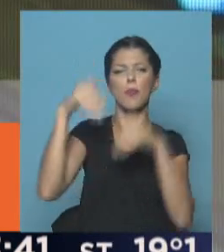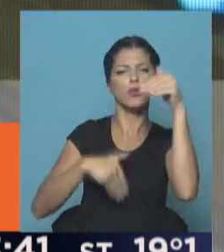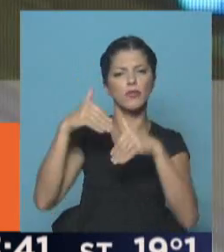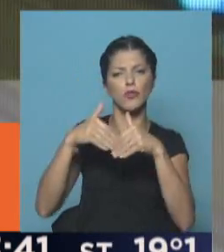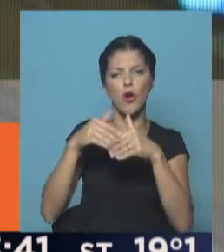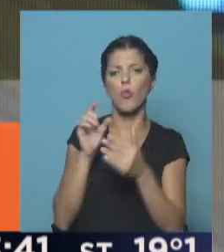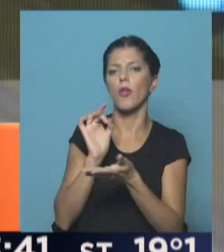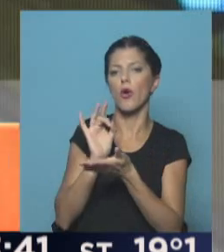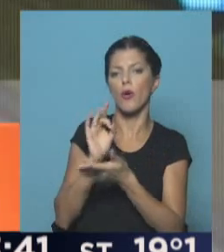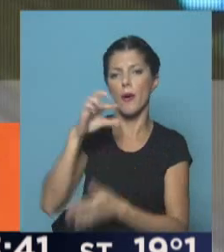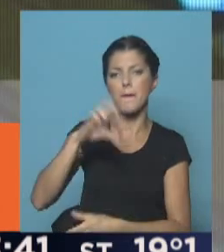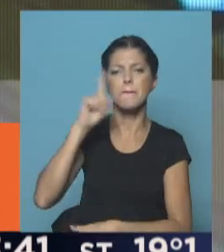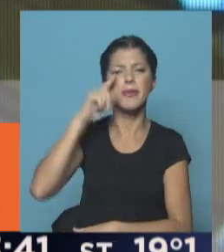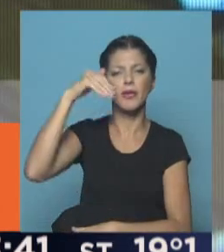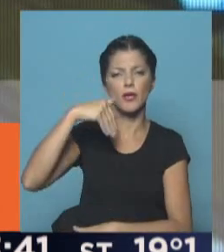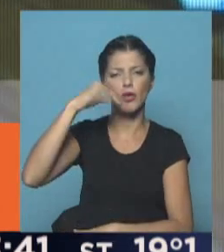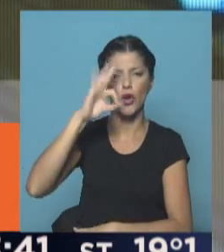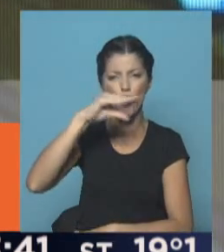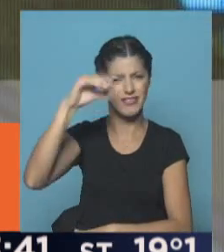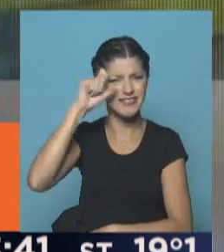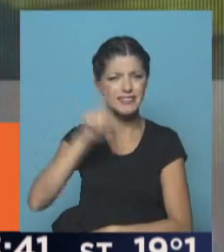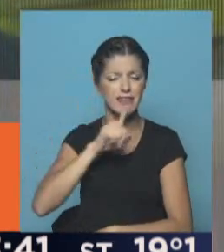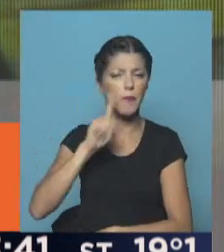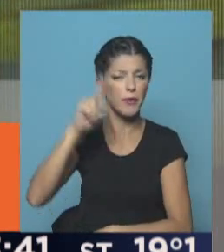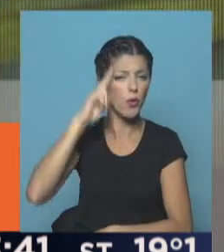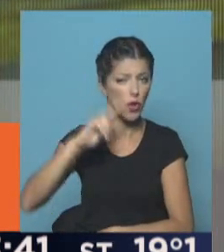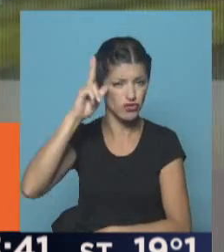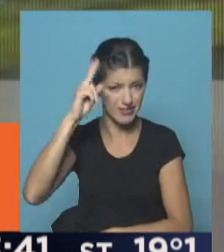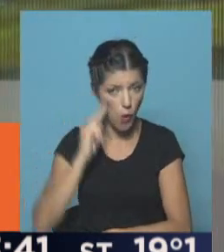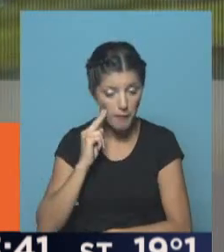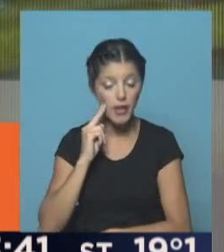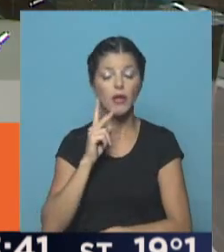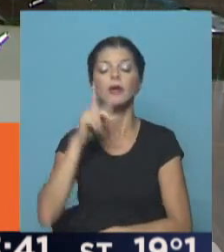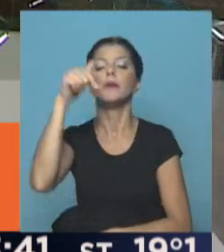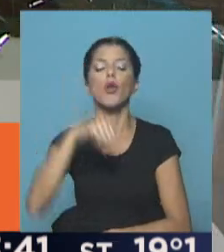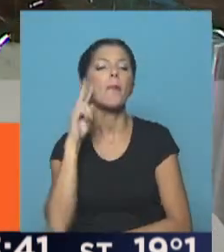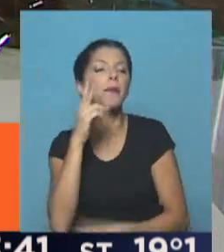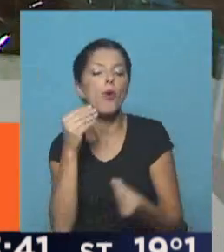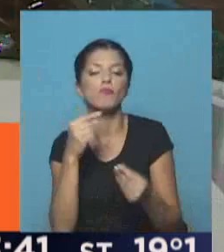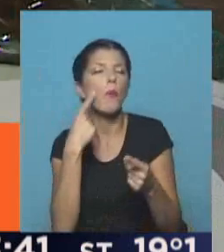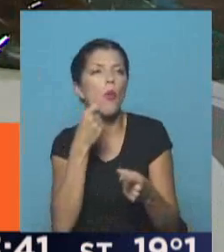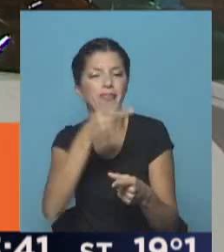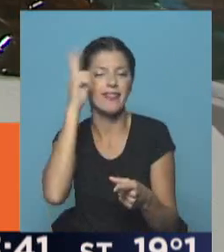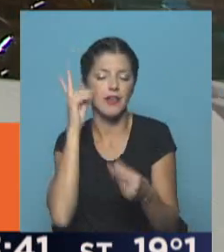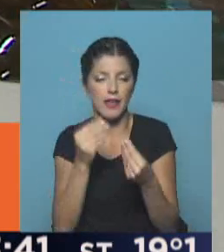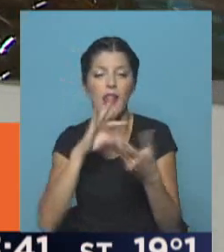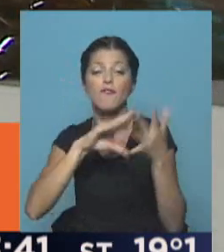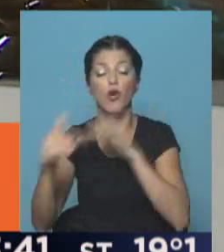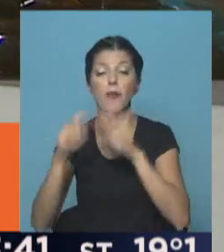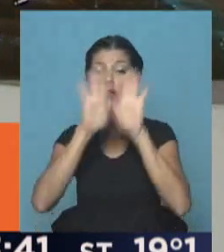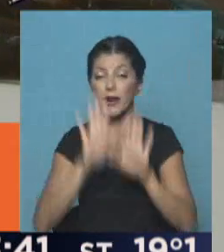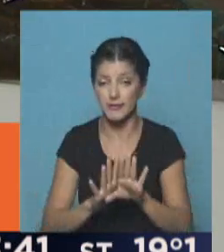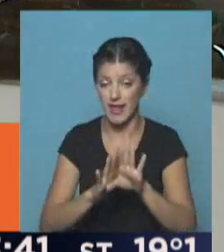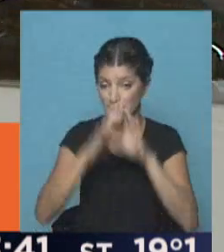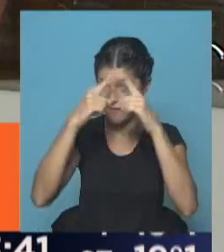salida de pinochet claro 89 parece que lo que estamos viendo en chile es una reorganización de la política chilena en términos diferentes a los que se venía